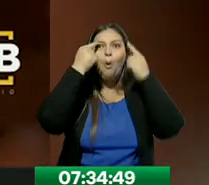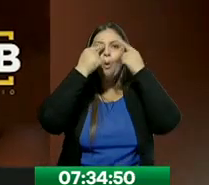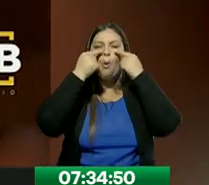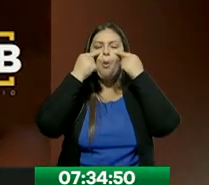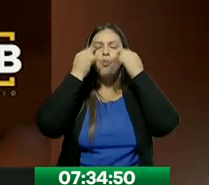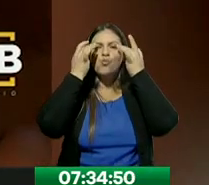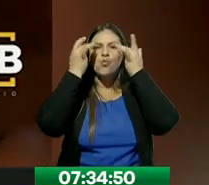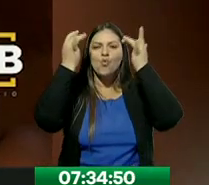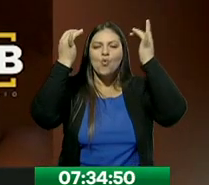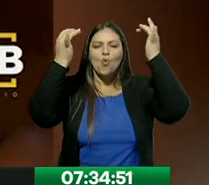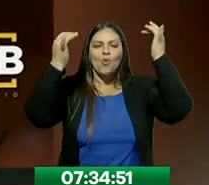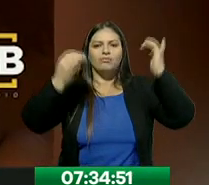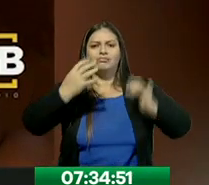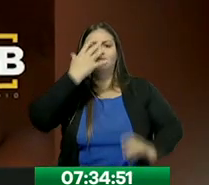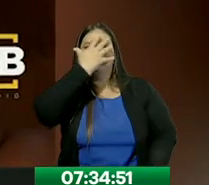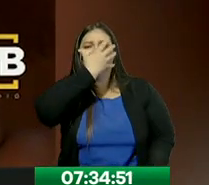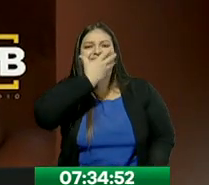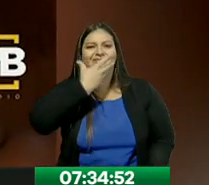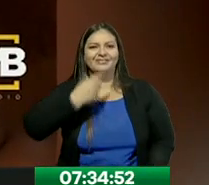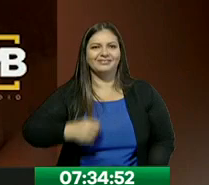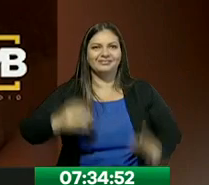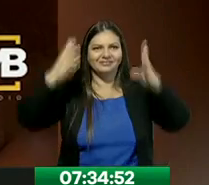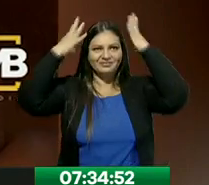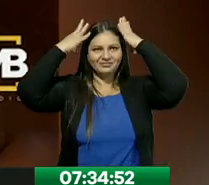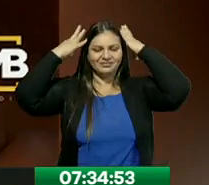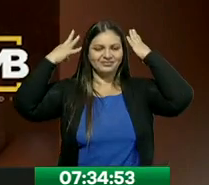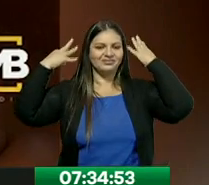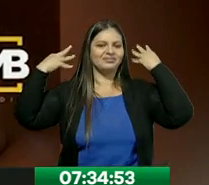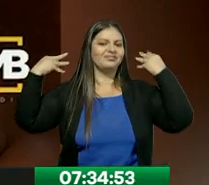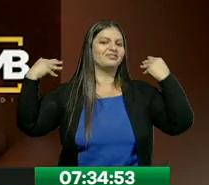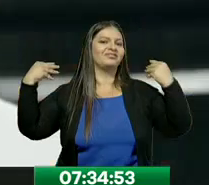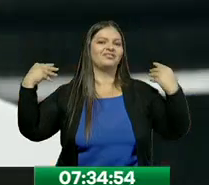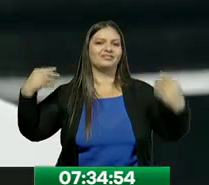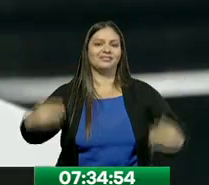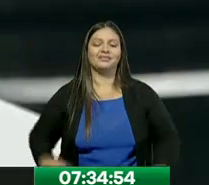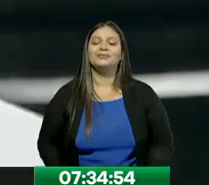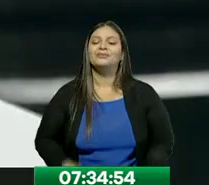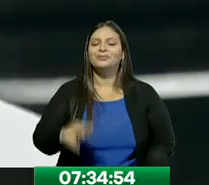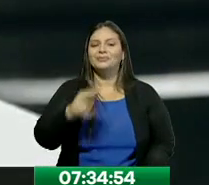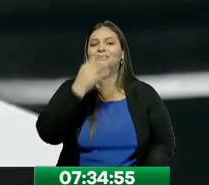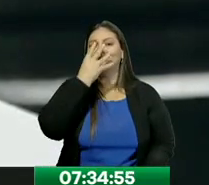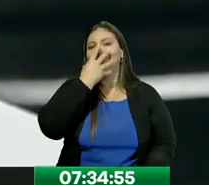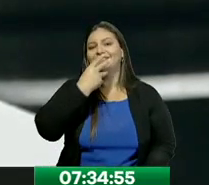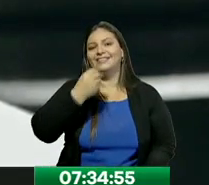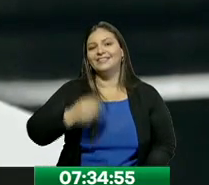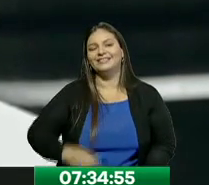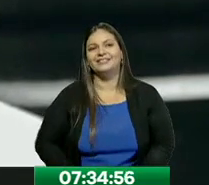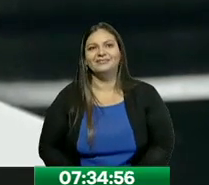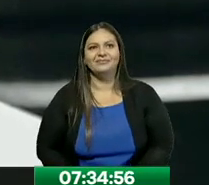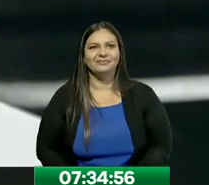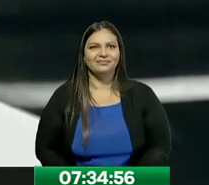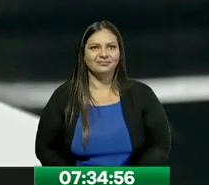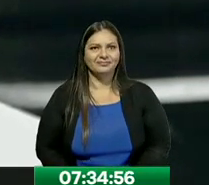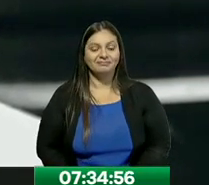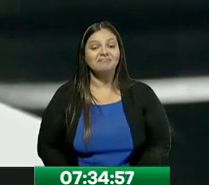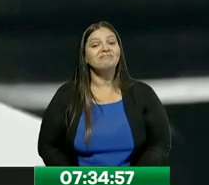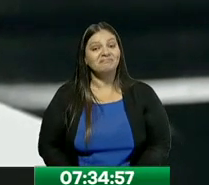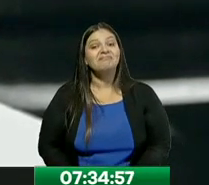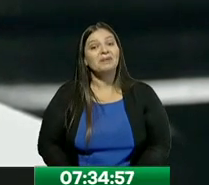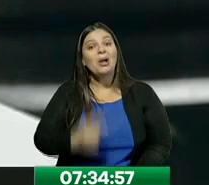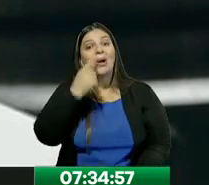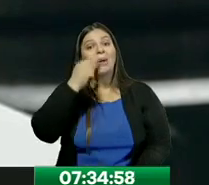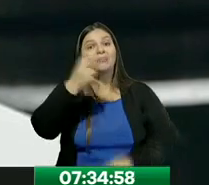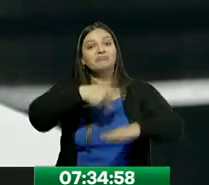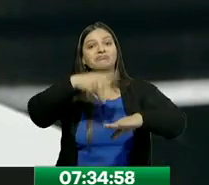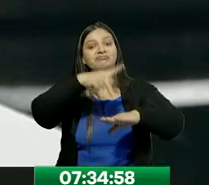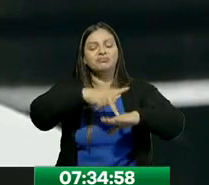y ese cabello muy bonito, ¿no? Ese y la mirada. Ese ángel, esa dulzura que emana ella. Exacto, ¿no? Correctamente. Y bien por el fotógrafo, ¿no? Que vio